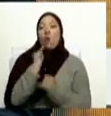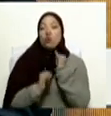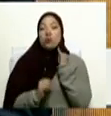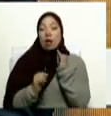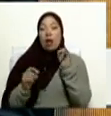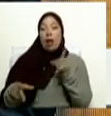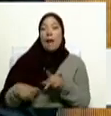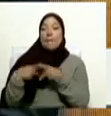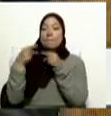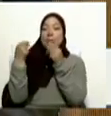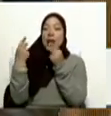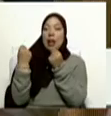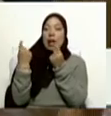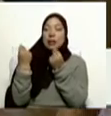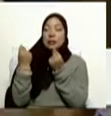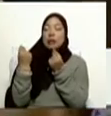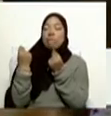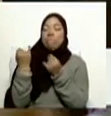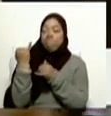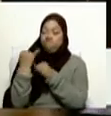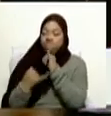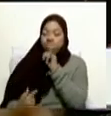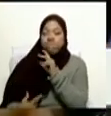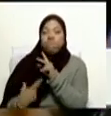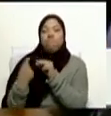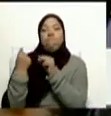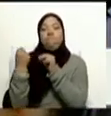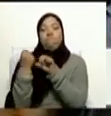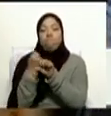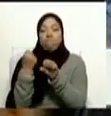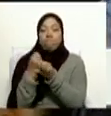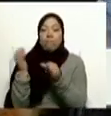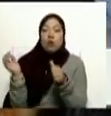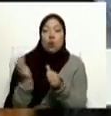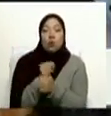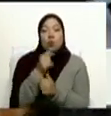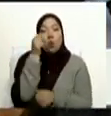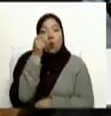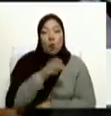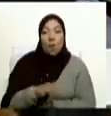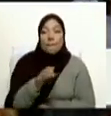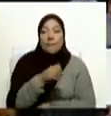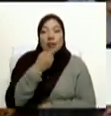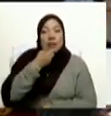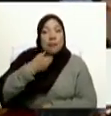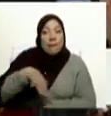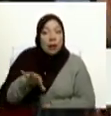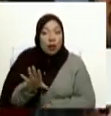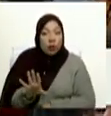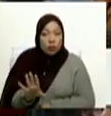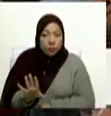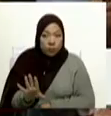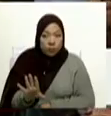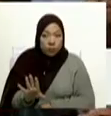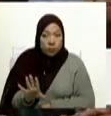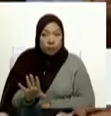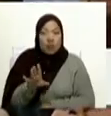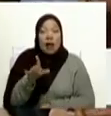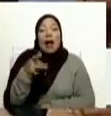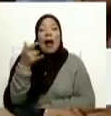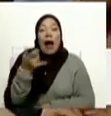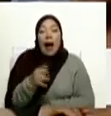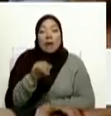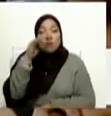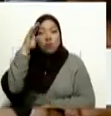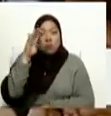Esperanza para derrotar al bando per republicano y reconquistar los territorios perdidos El Avance militar que